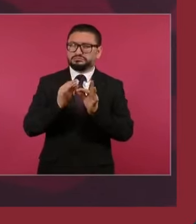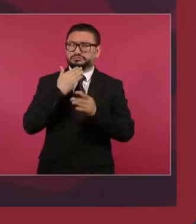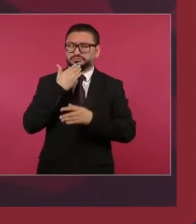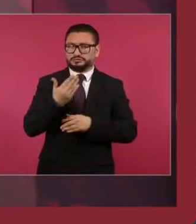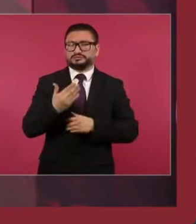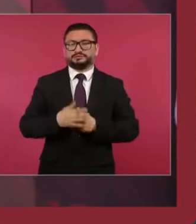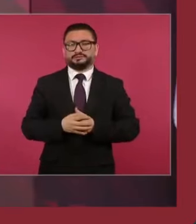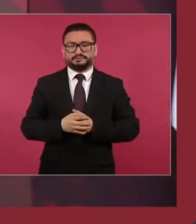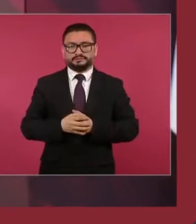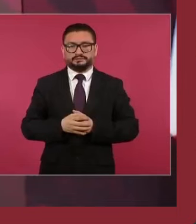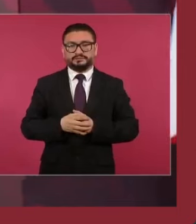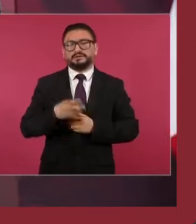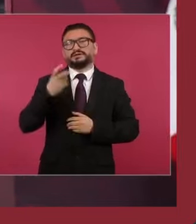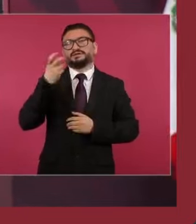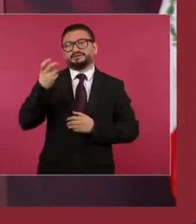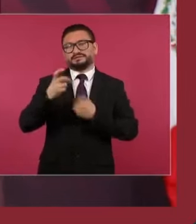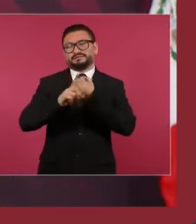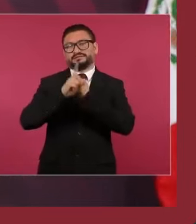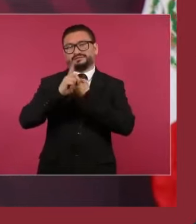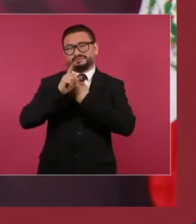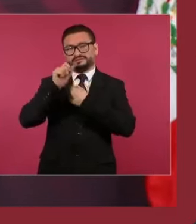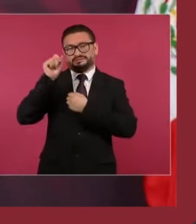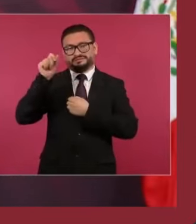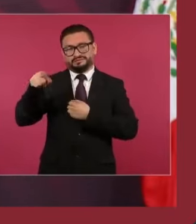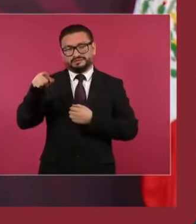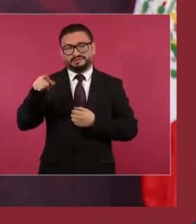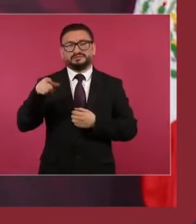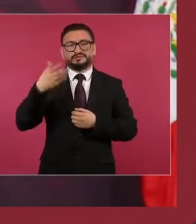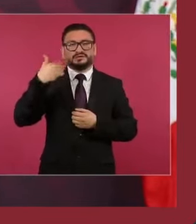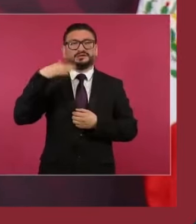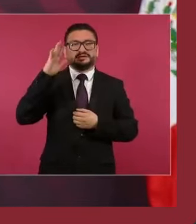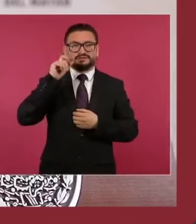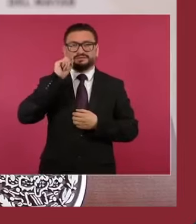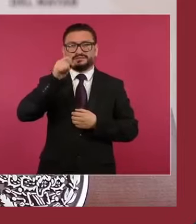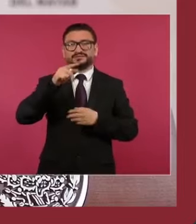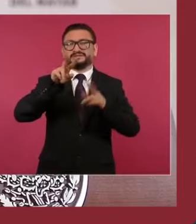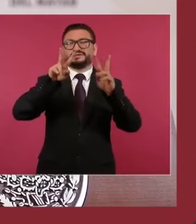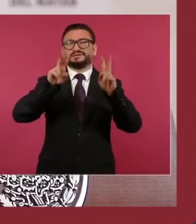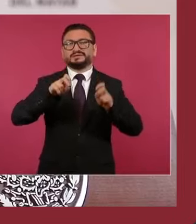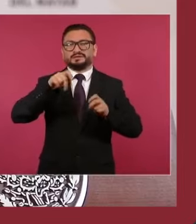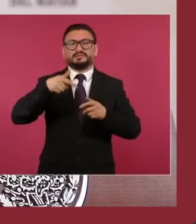y sucede esto del Congreso. Eso es lo mismo de lo de las armas.